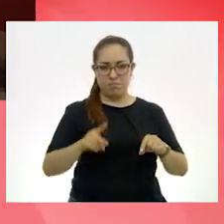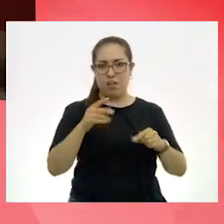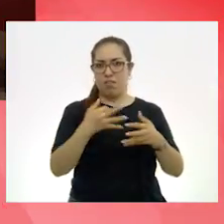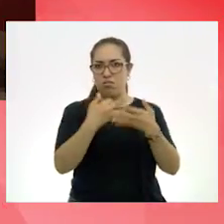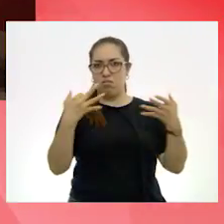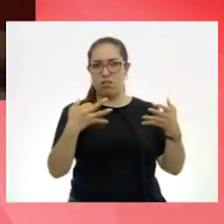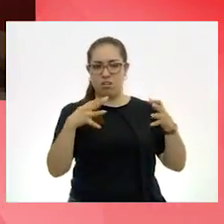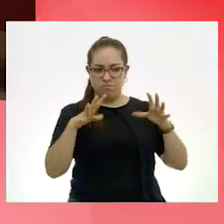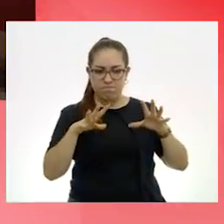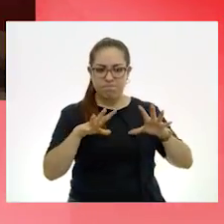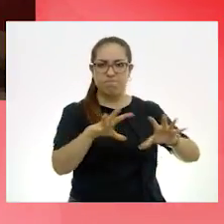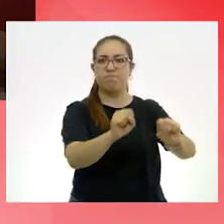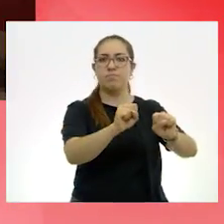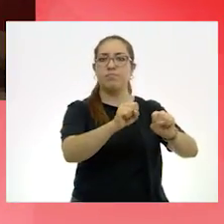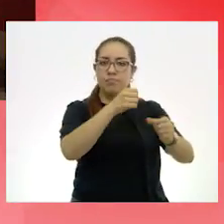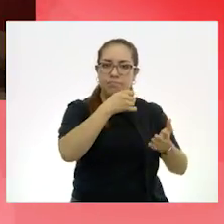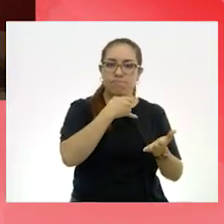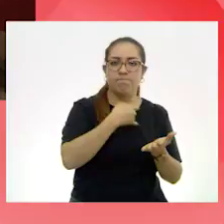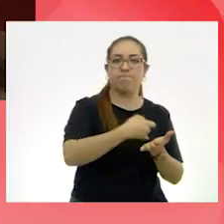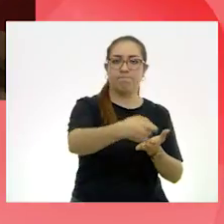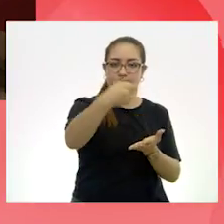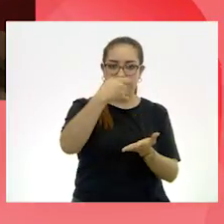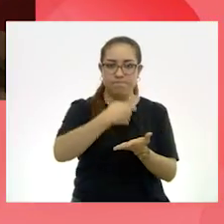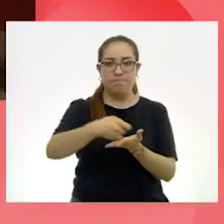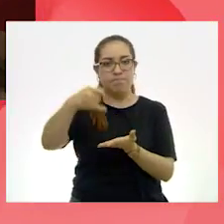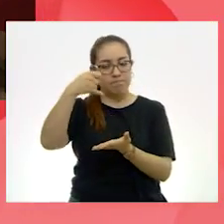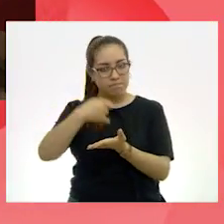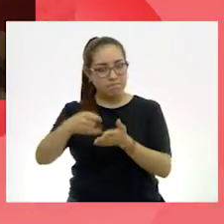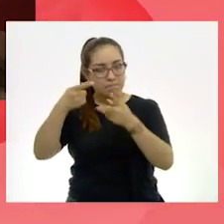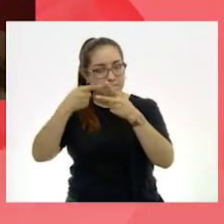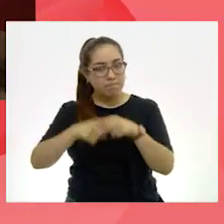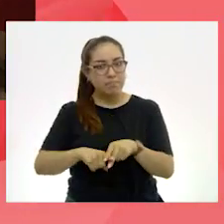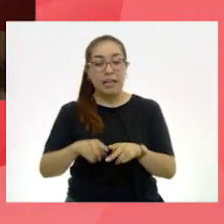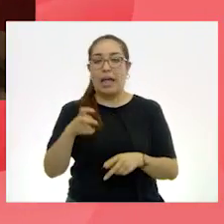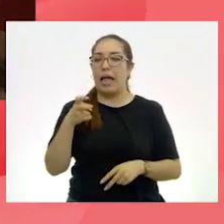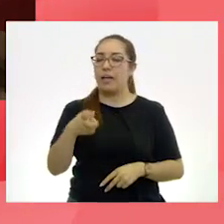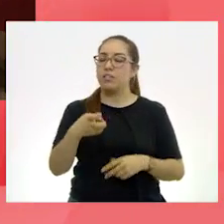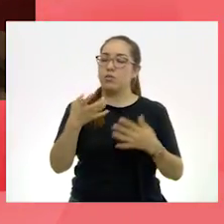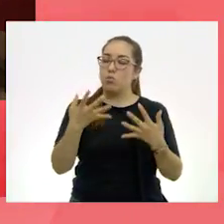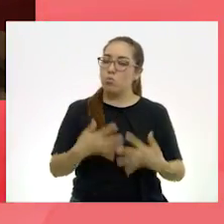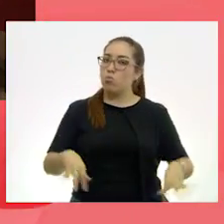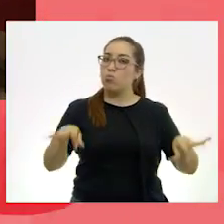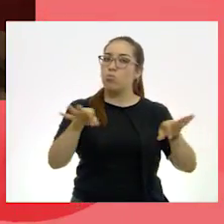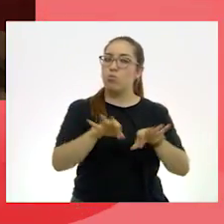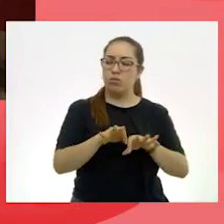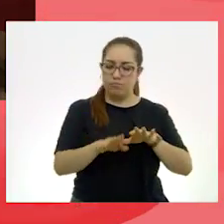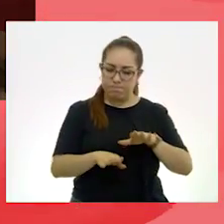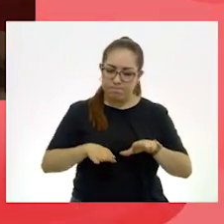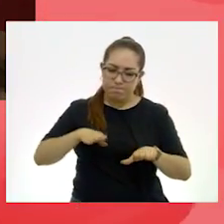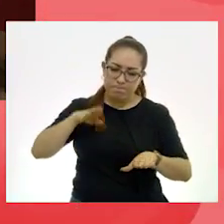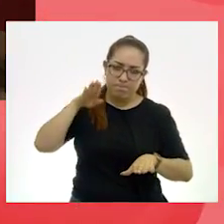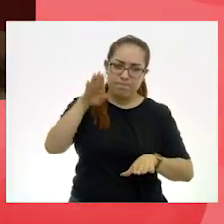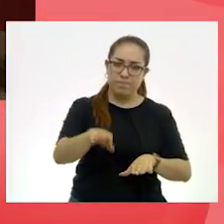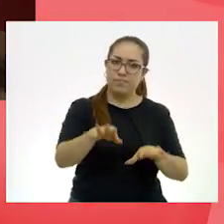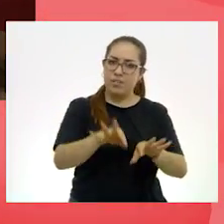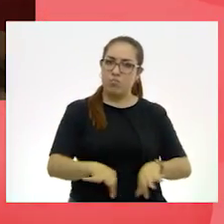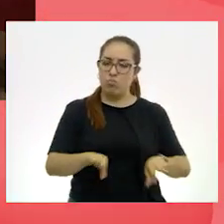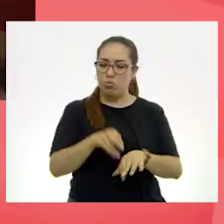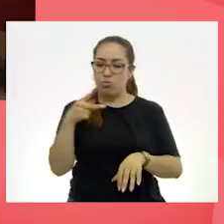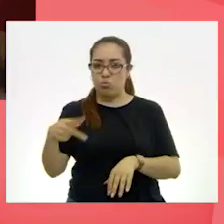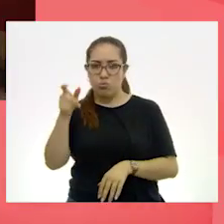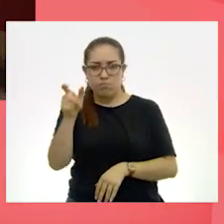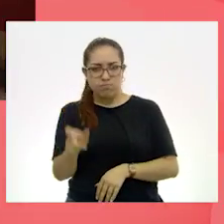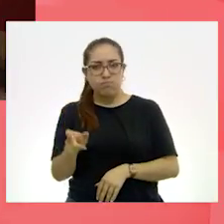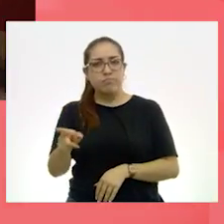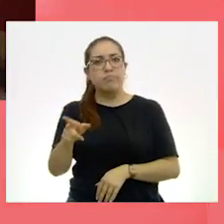siembran. Ese es el primer paso realmente claro de la intención de Emiliano Zapata